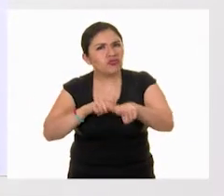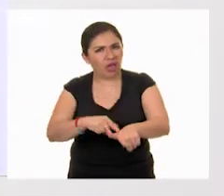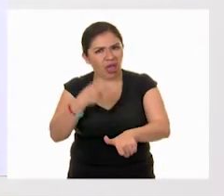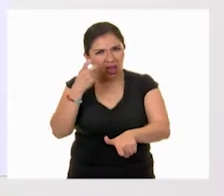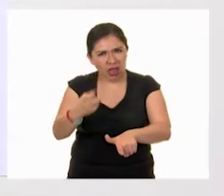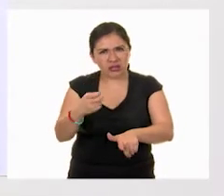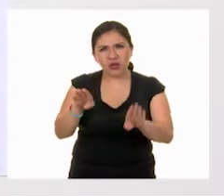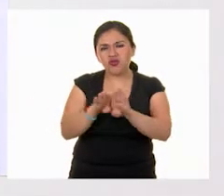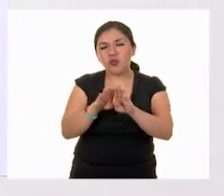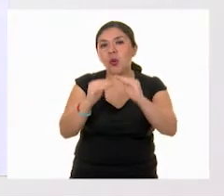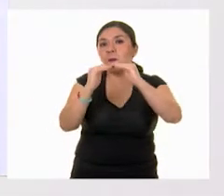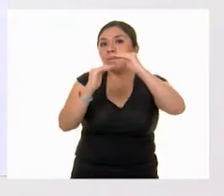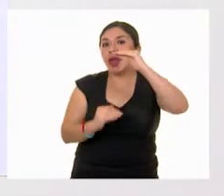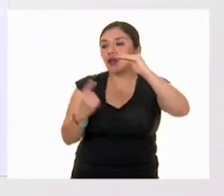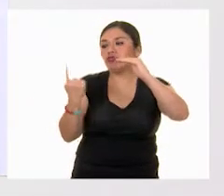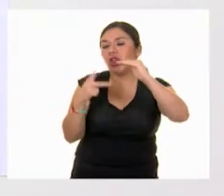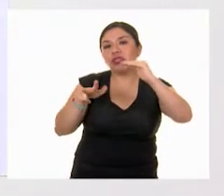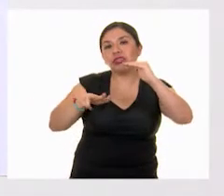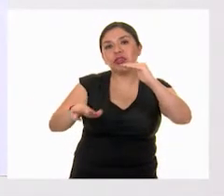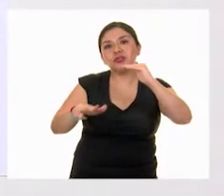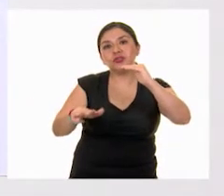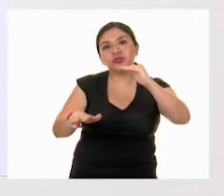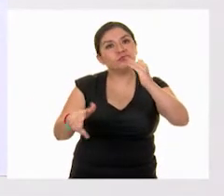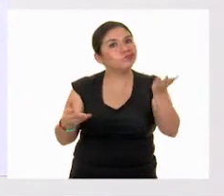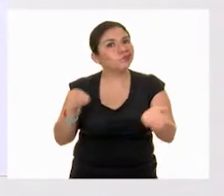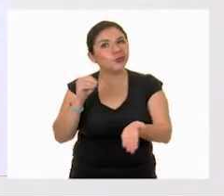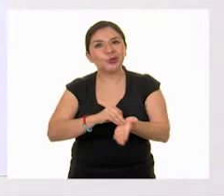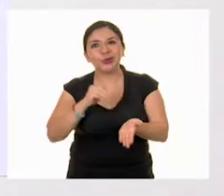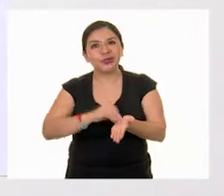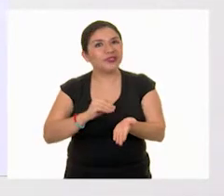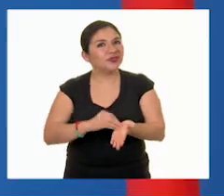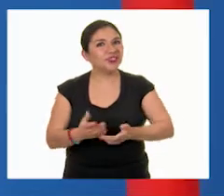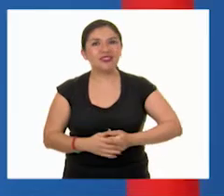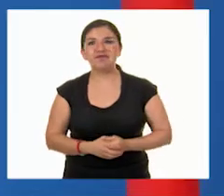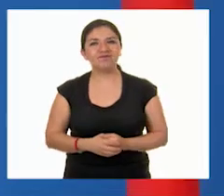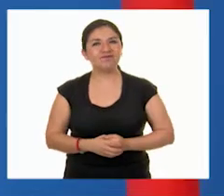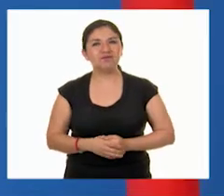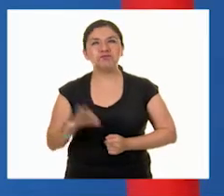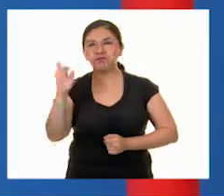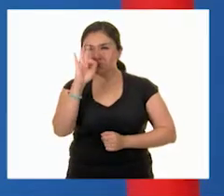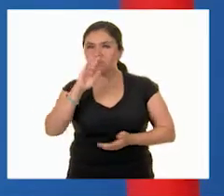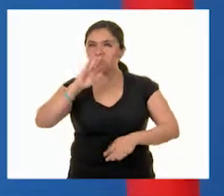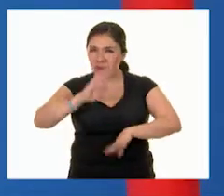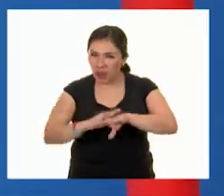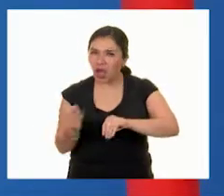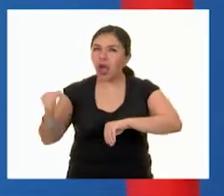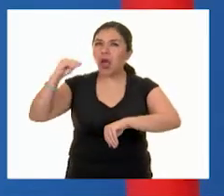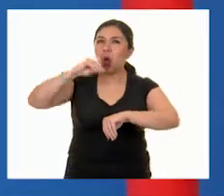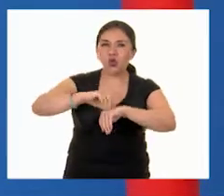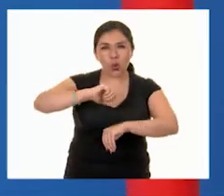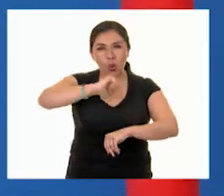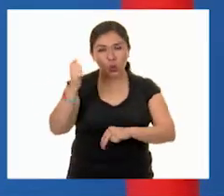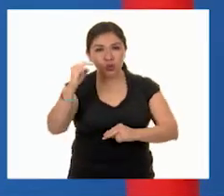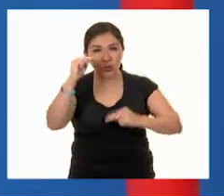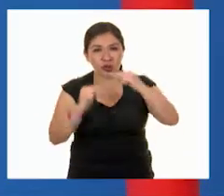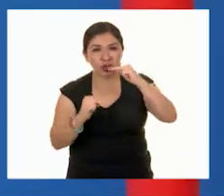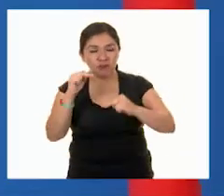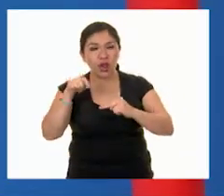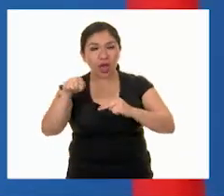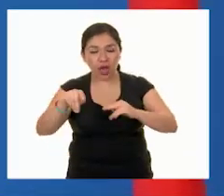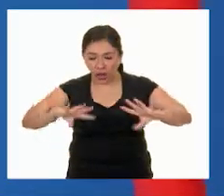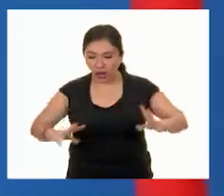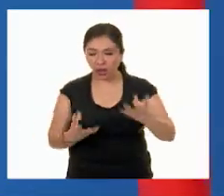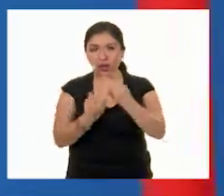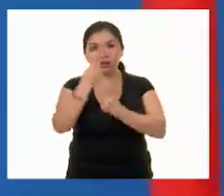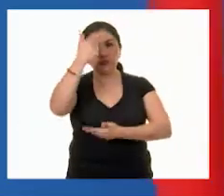volumen menor a 18 cubos. Ajá. Y si vuelvo a agregar otro nivel de cubos, ahora el prisma va a